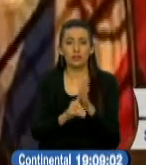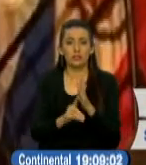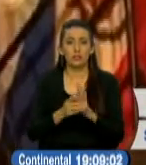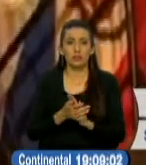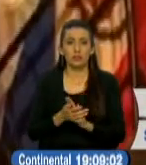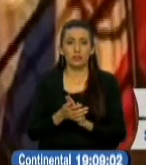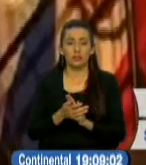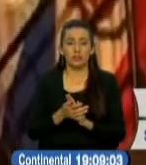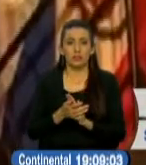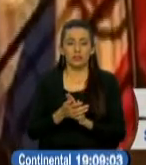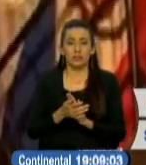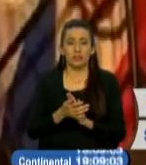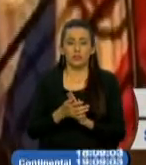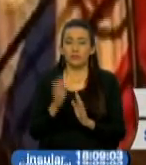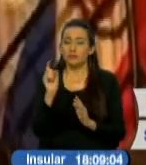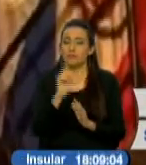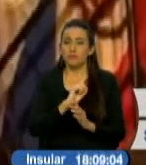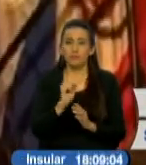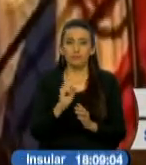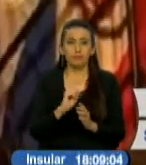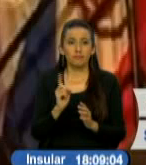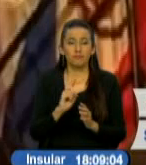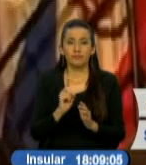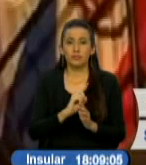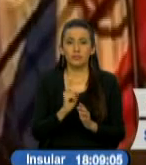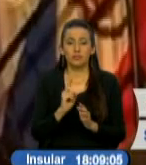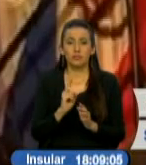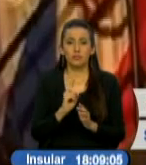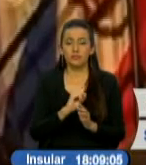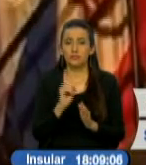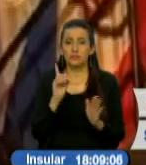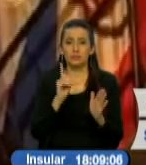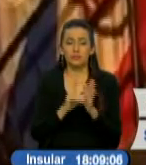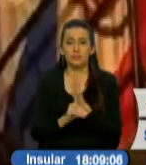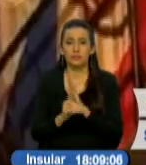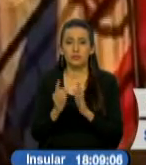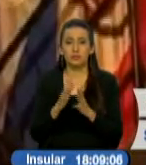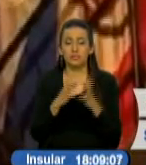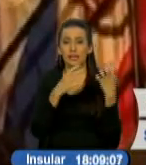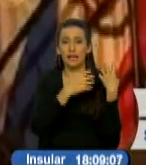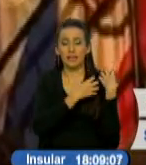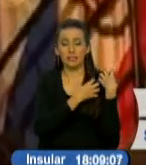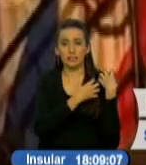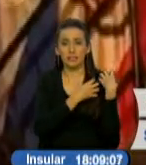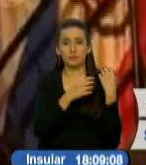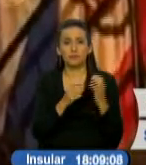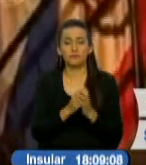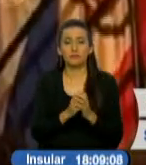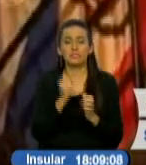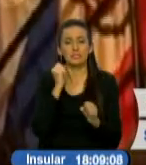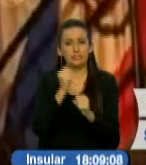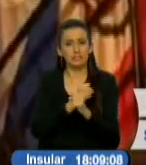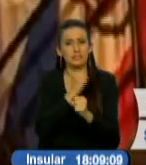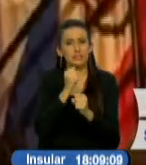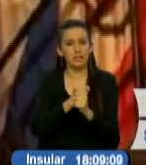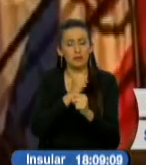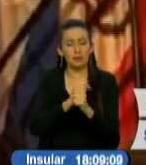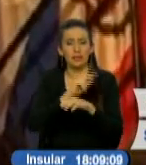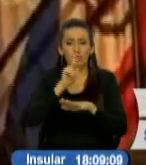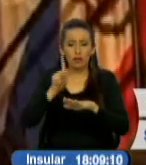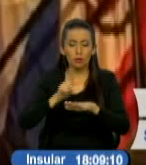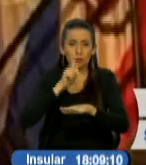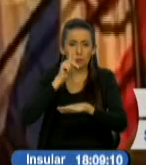No se debe callar ninguna denuncia, no se debe violar ninguna garantía. Se debe trabajar con